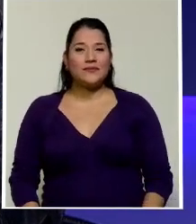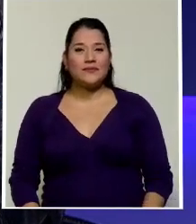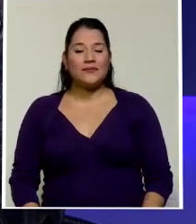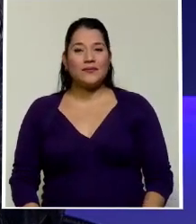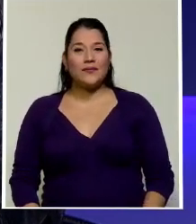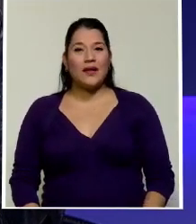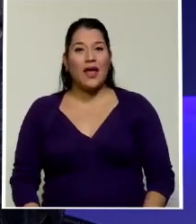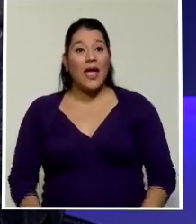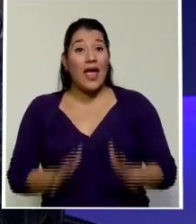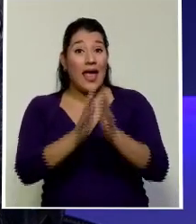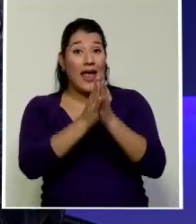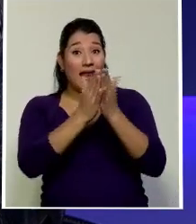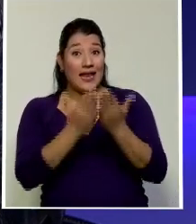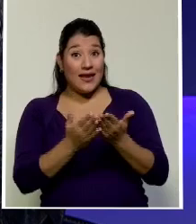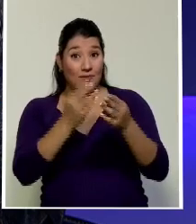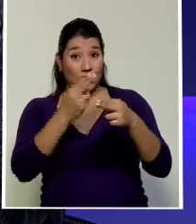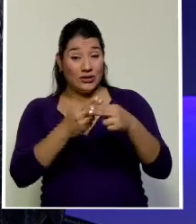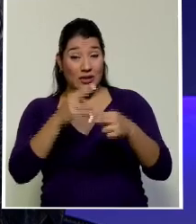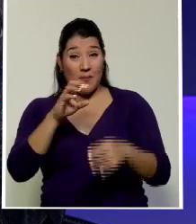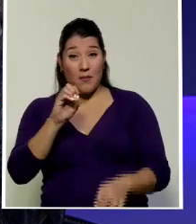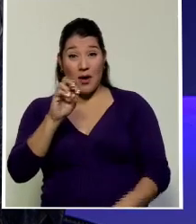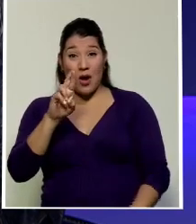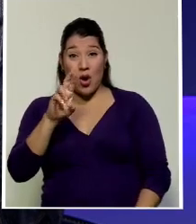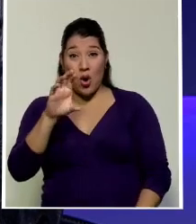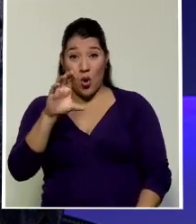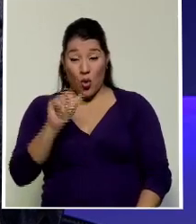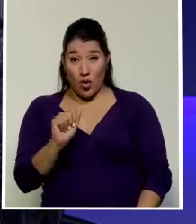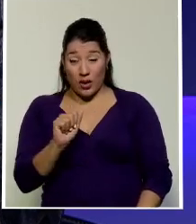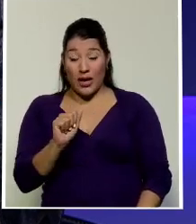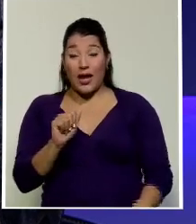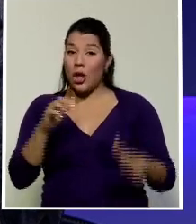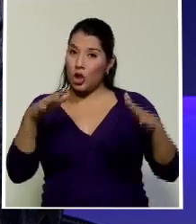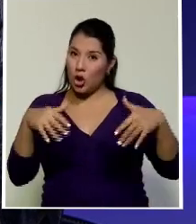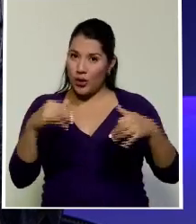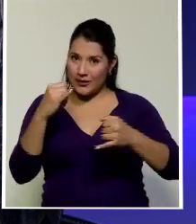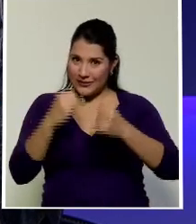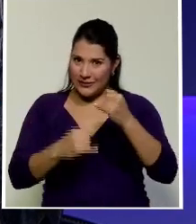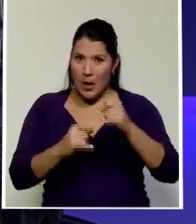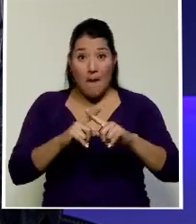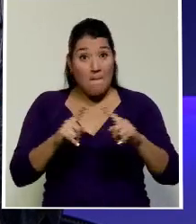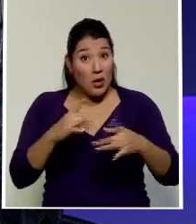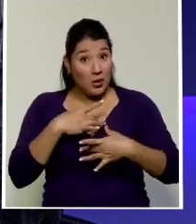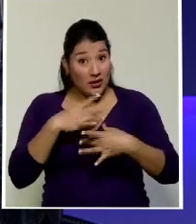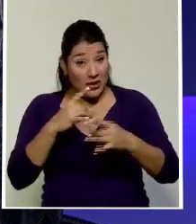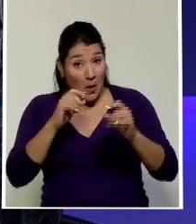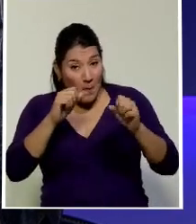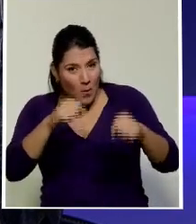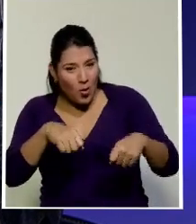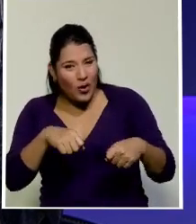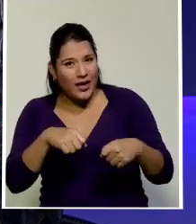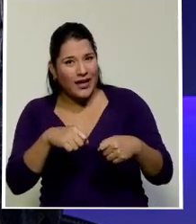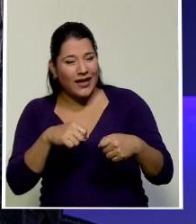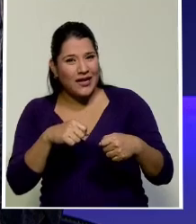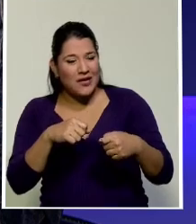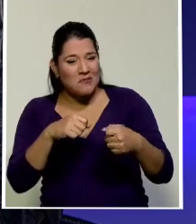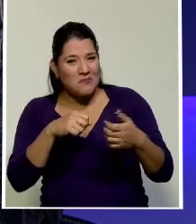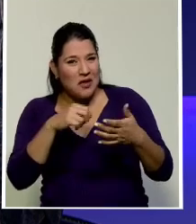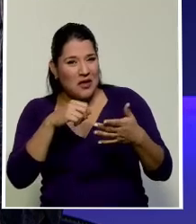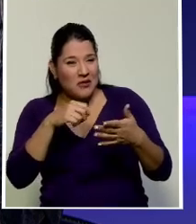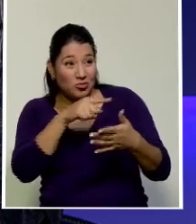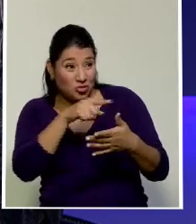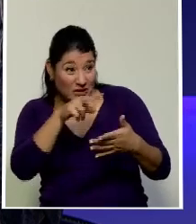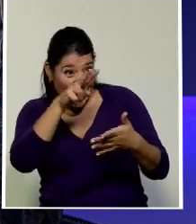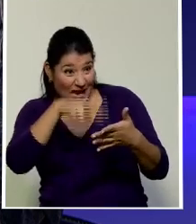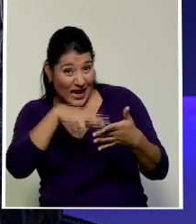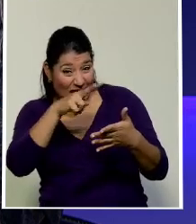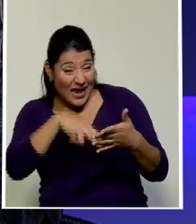Aunque la novela Orca está inédita, sería interesante escuchar un poquito Claro. del ritmo